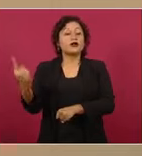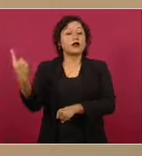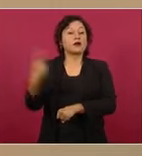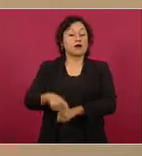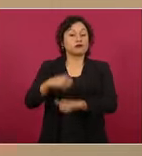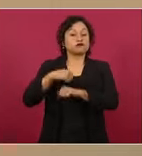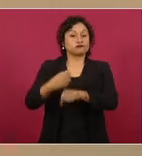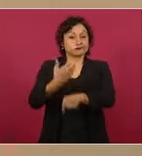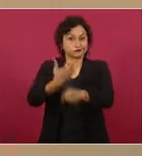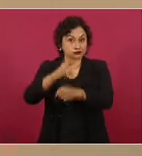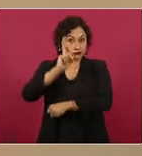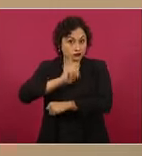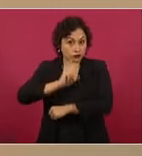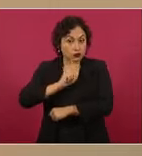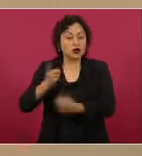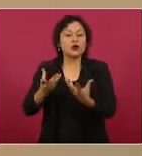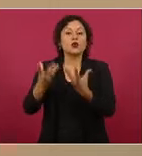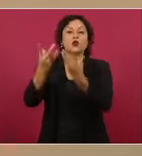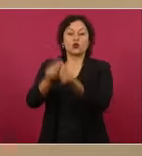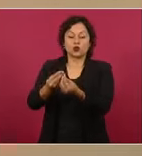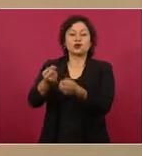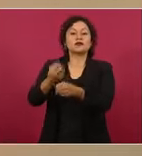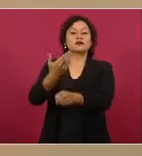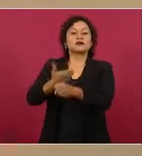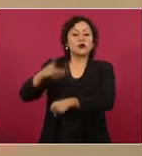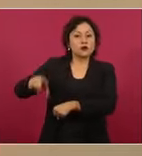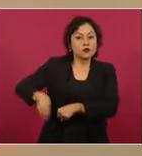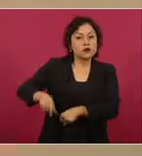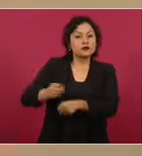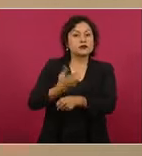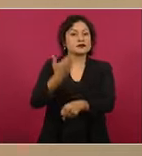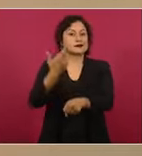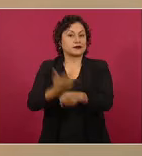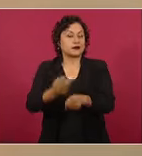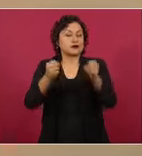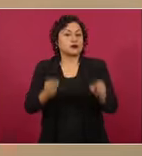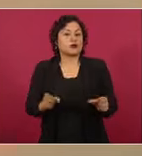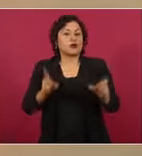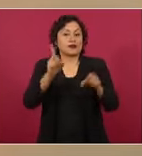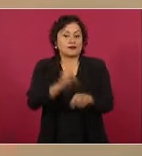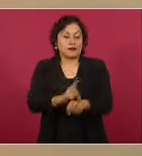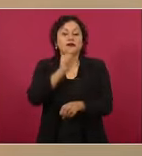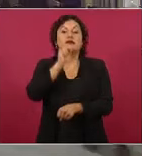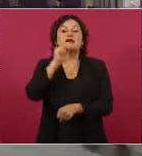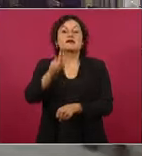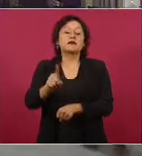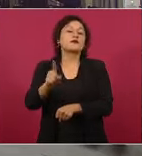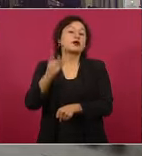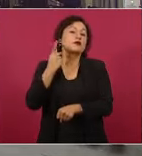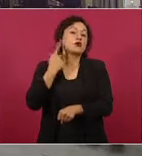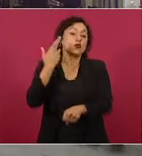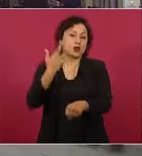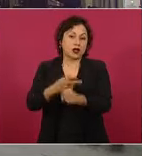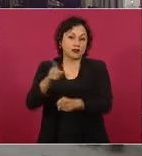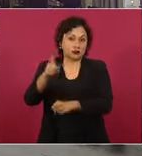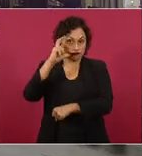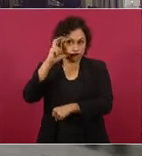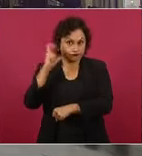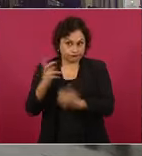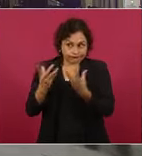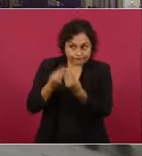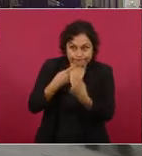el secretario de Gobierno, secretario de Seguridad y el procurador de Justicia de Hidalgo. Siguiente. Ya hay